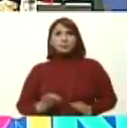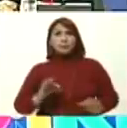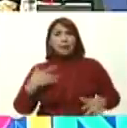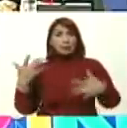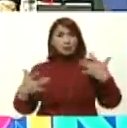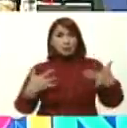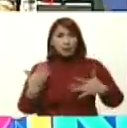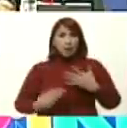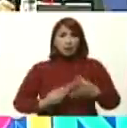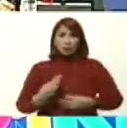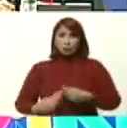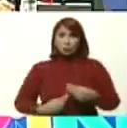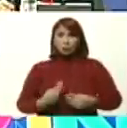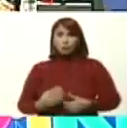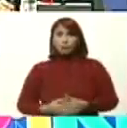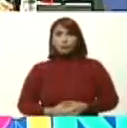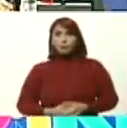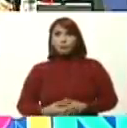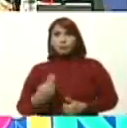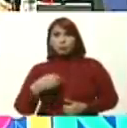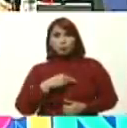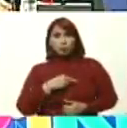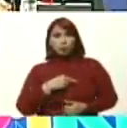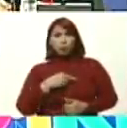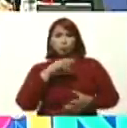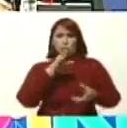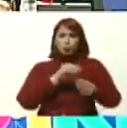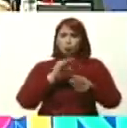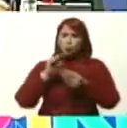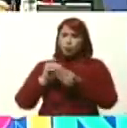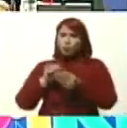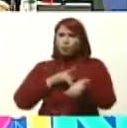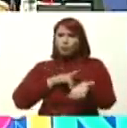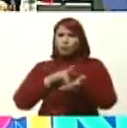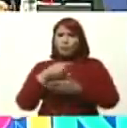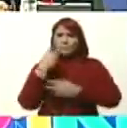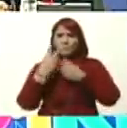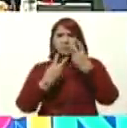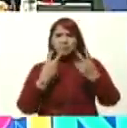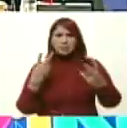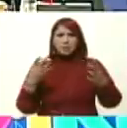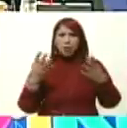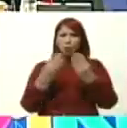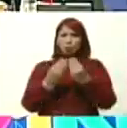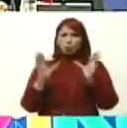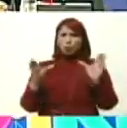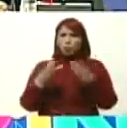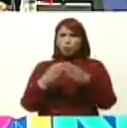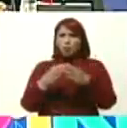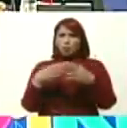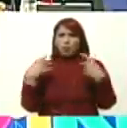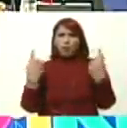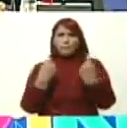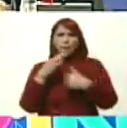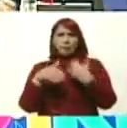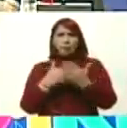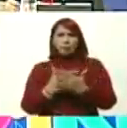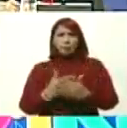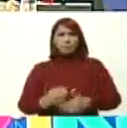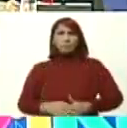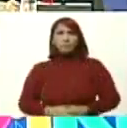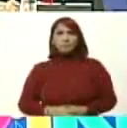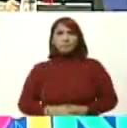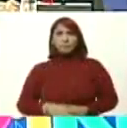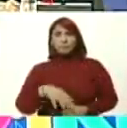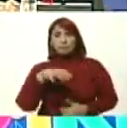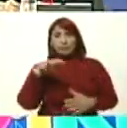dado. Nos hizo un resumen de su visita junto al comando de campaña a los